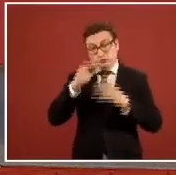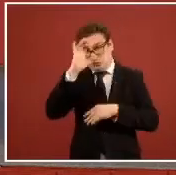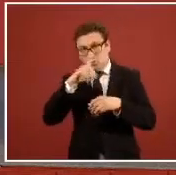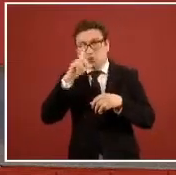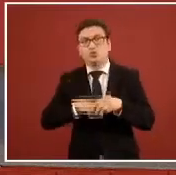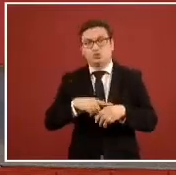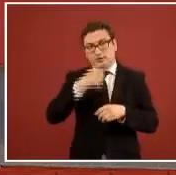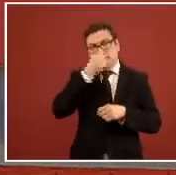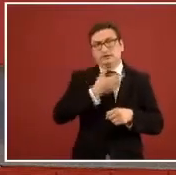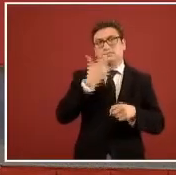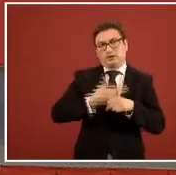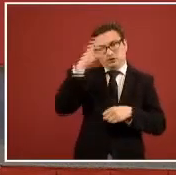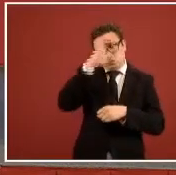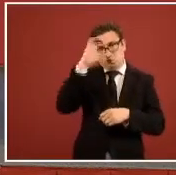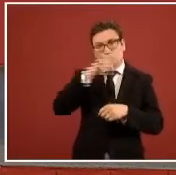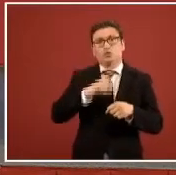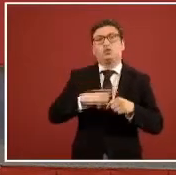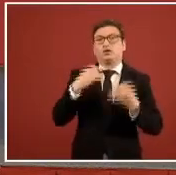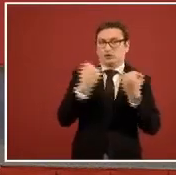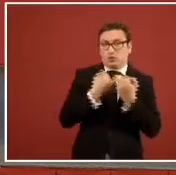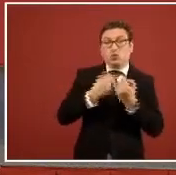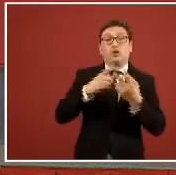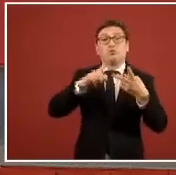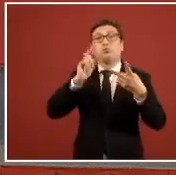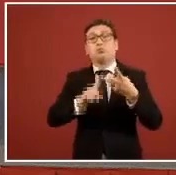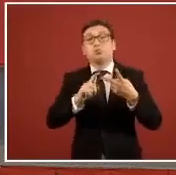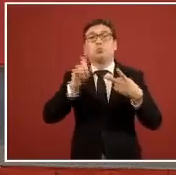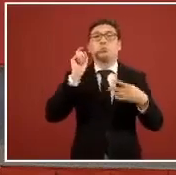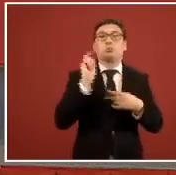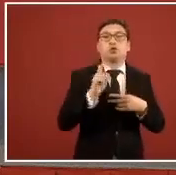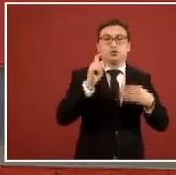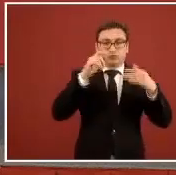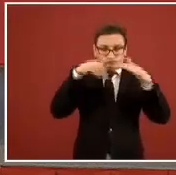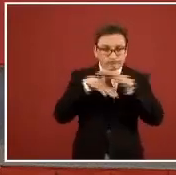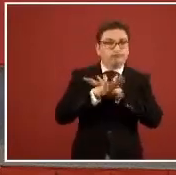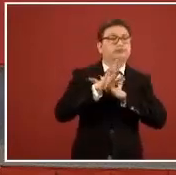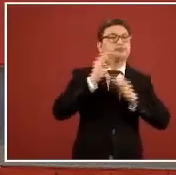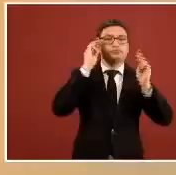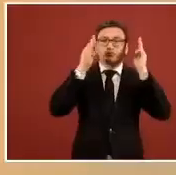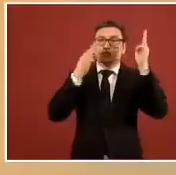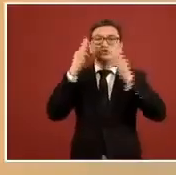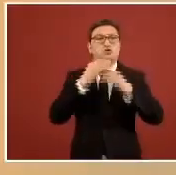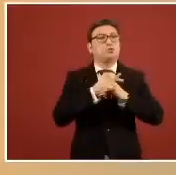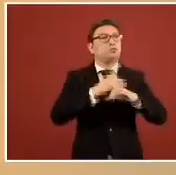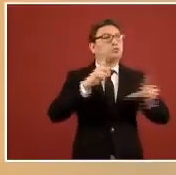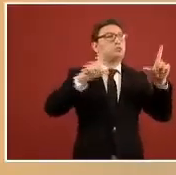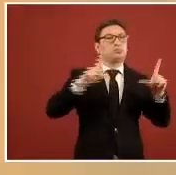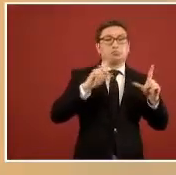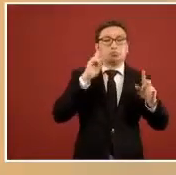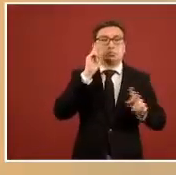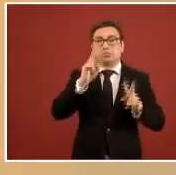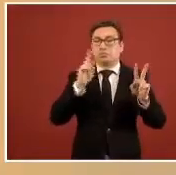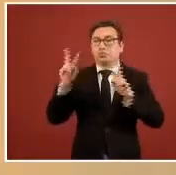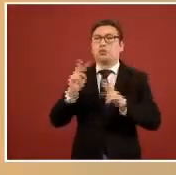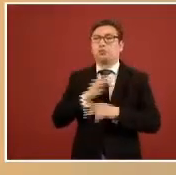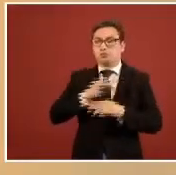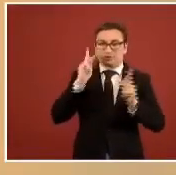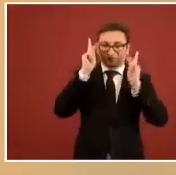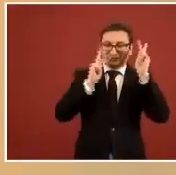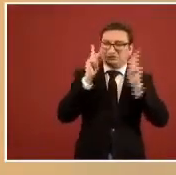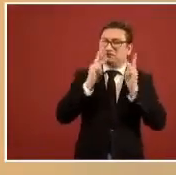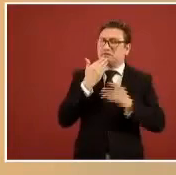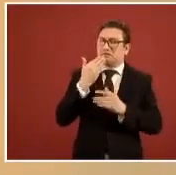Secretaría de Cultura, nos lleva a nuestros museos desde internet. Entonces, Contigo en la distancia